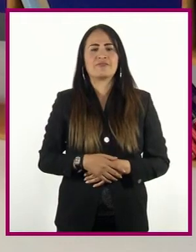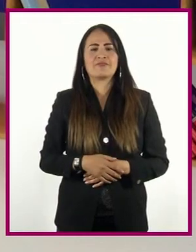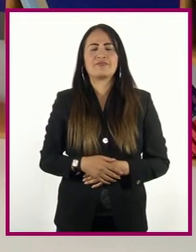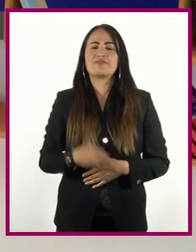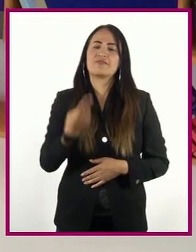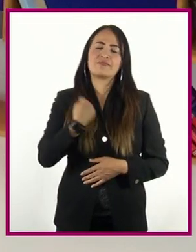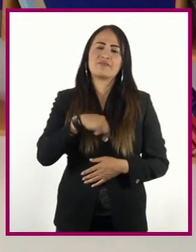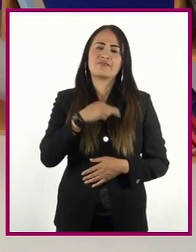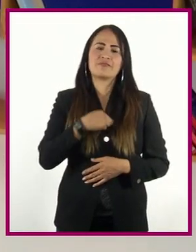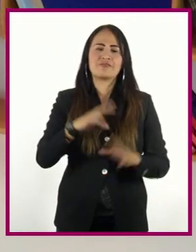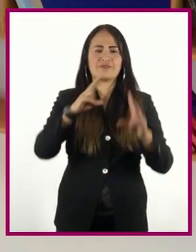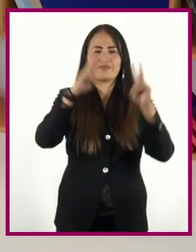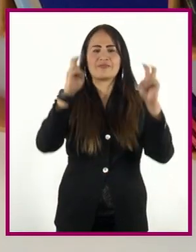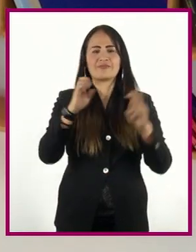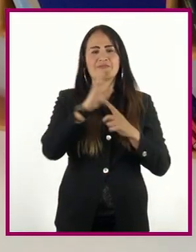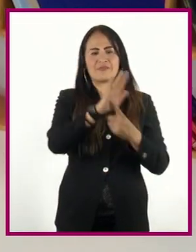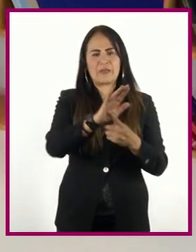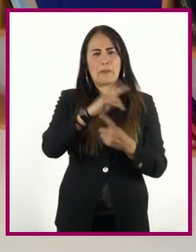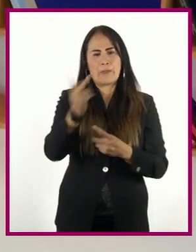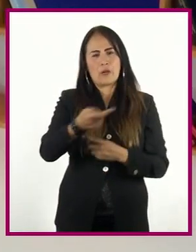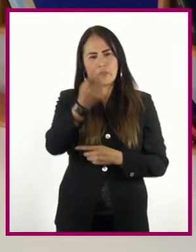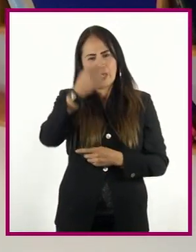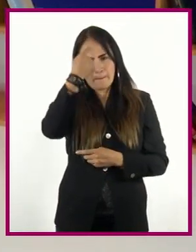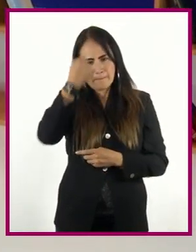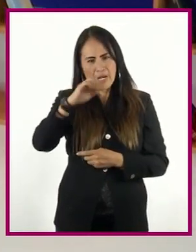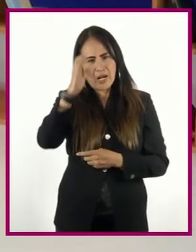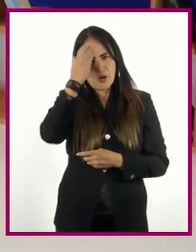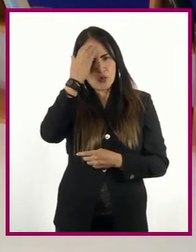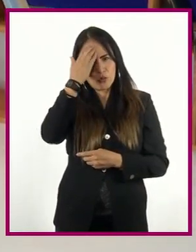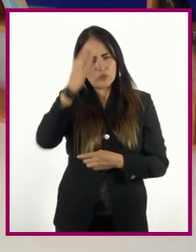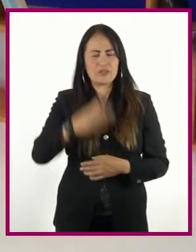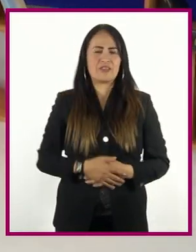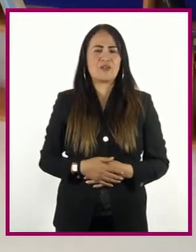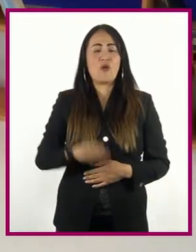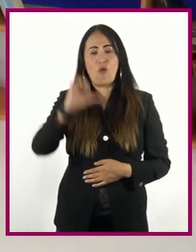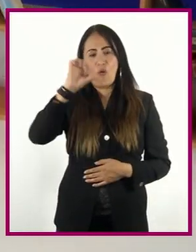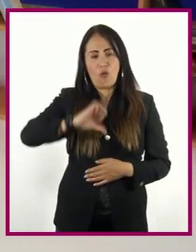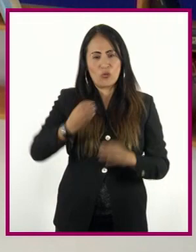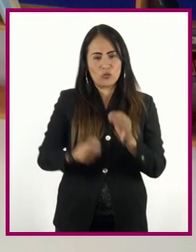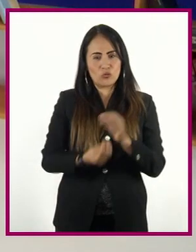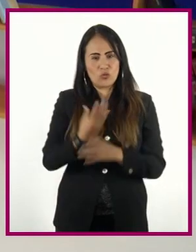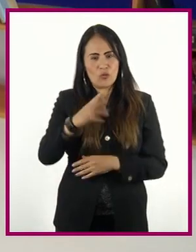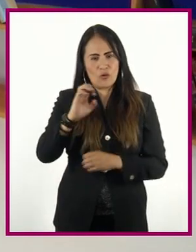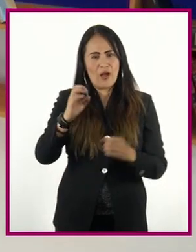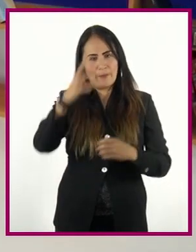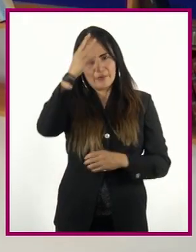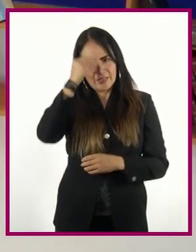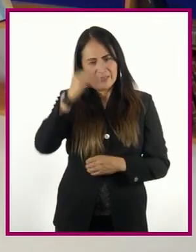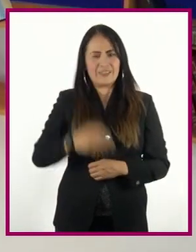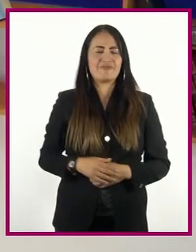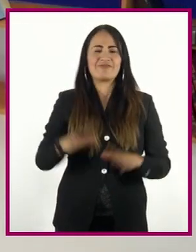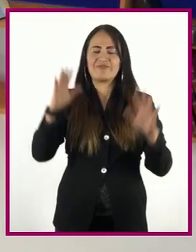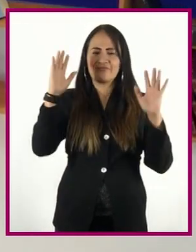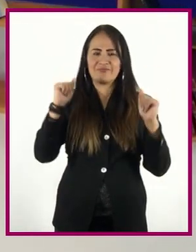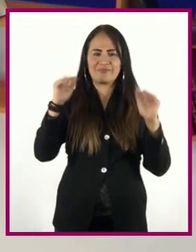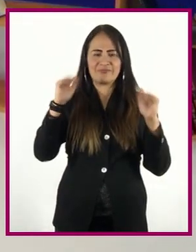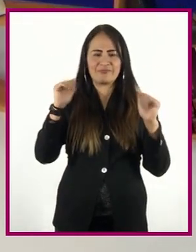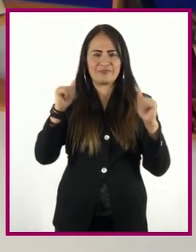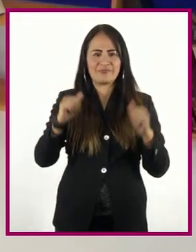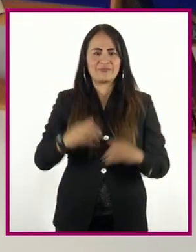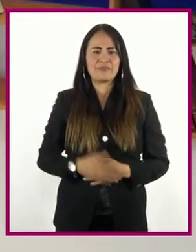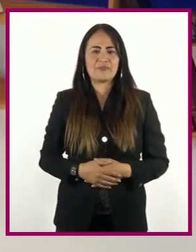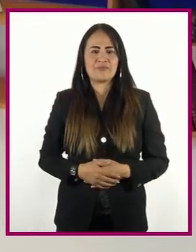compartido sobre preguntar para conocer. Hemos aprendido algo nuevo juntos. ¡Hasta la